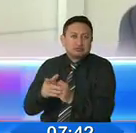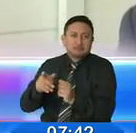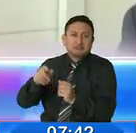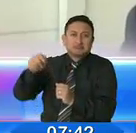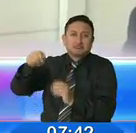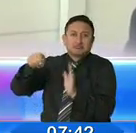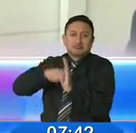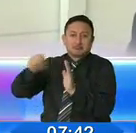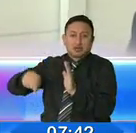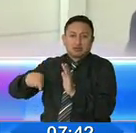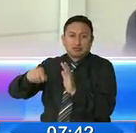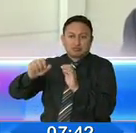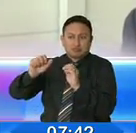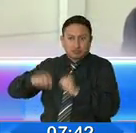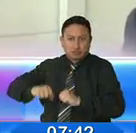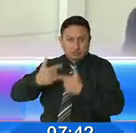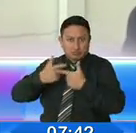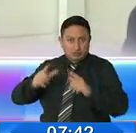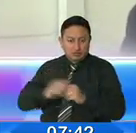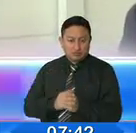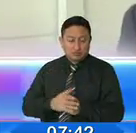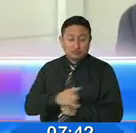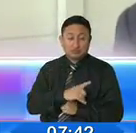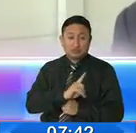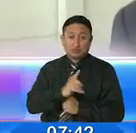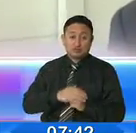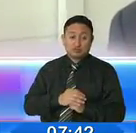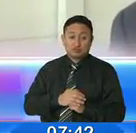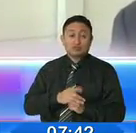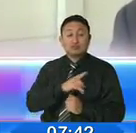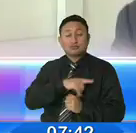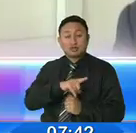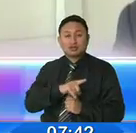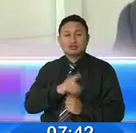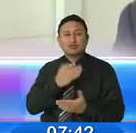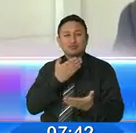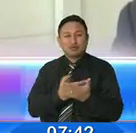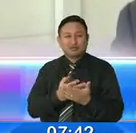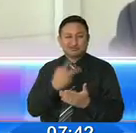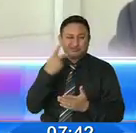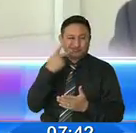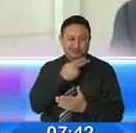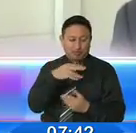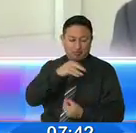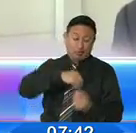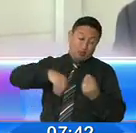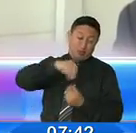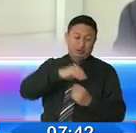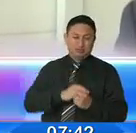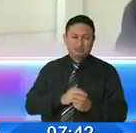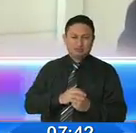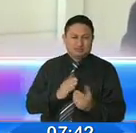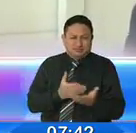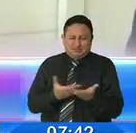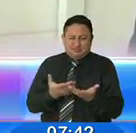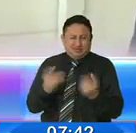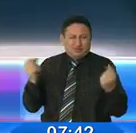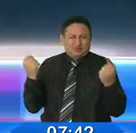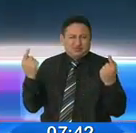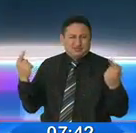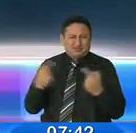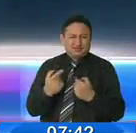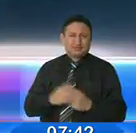podría defenderse en libertad? Al contrario, han presentado elementos escuetos y una argumentación completamente alejada de la